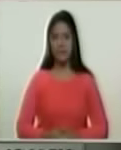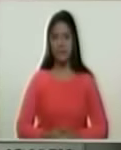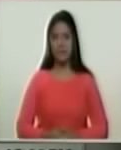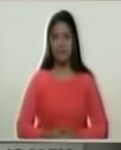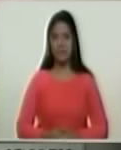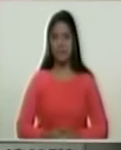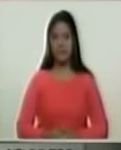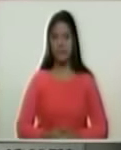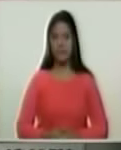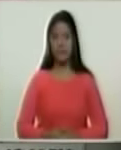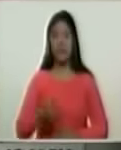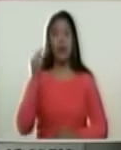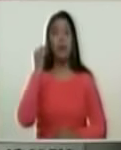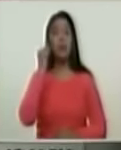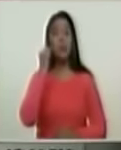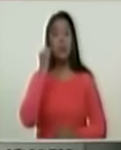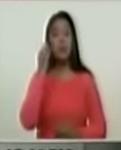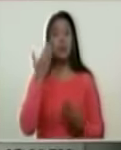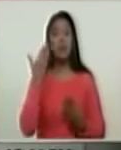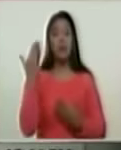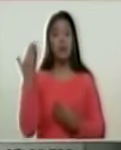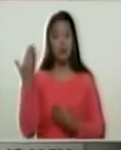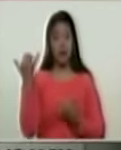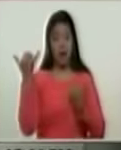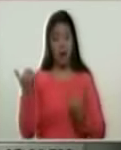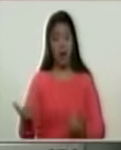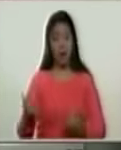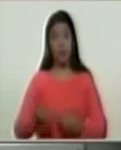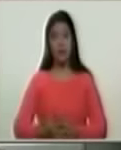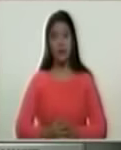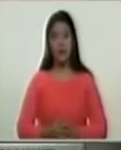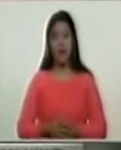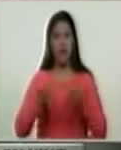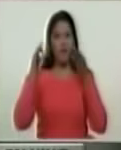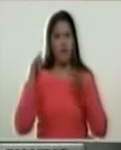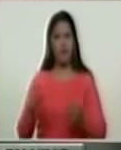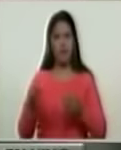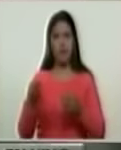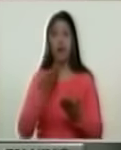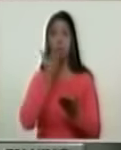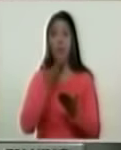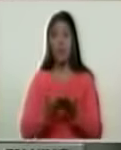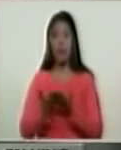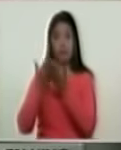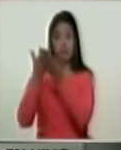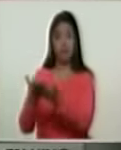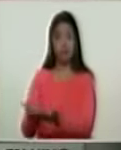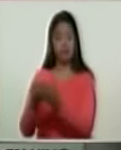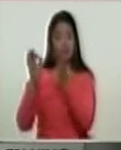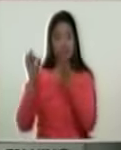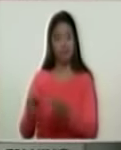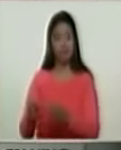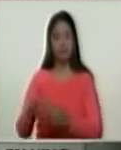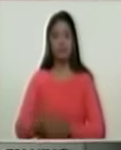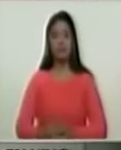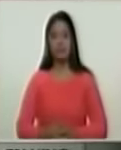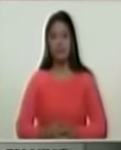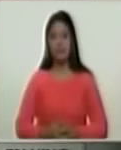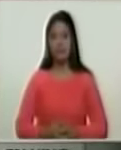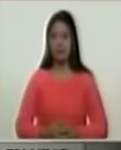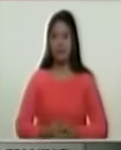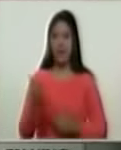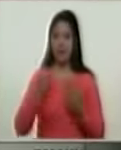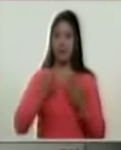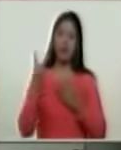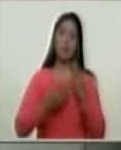ha destacado la presidenta del Consejo Nacional Electoral en este momento cuando se hace formal entrega de estos aportes del organismo comicial a este